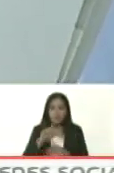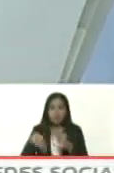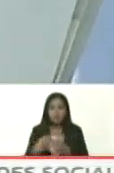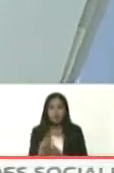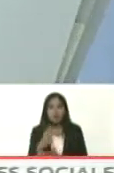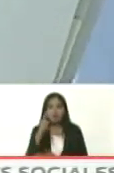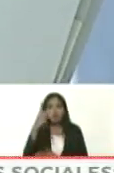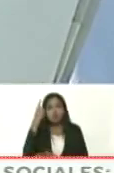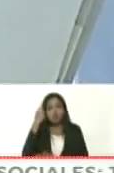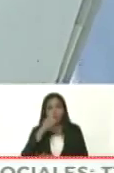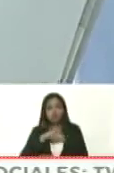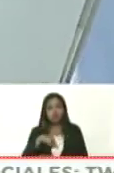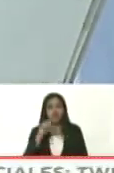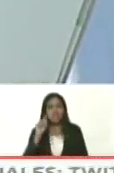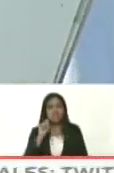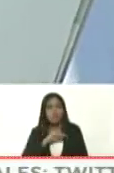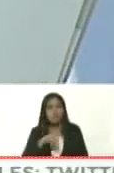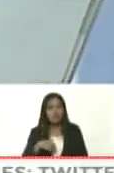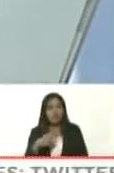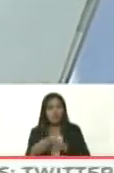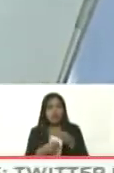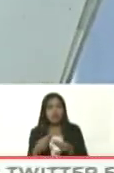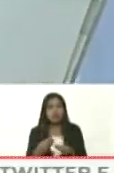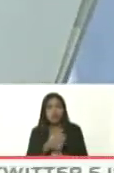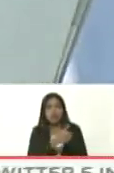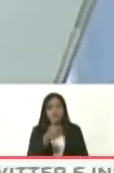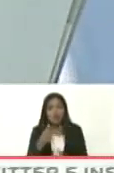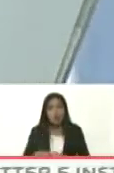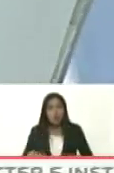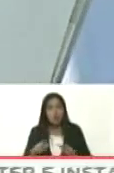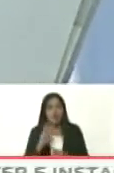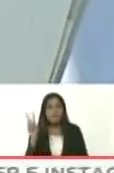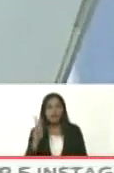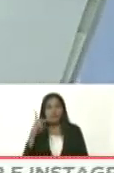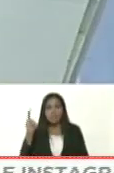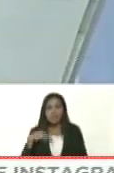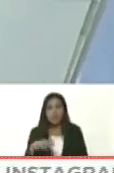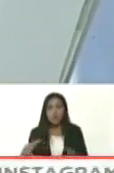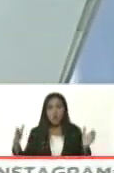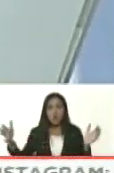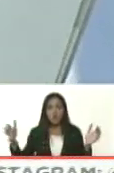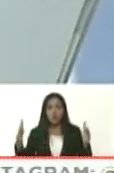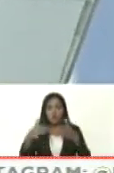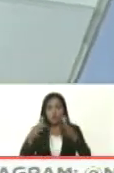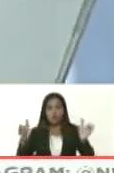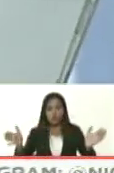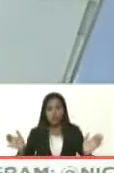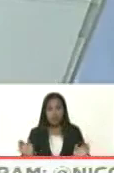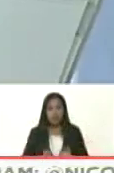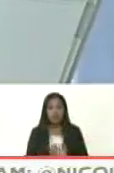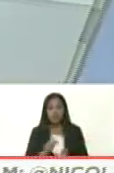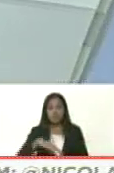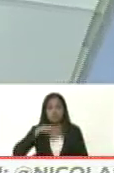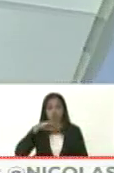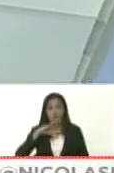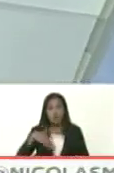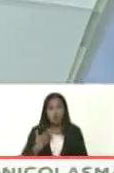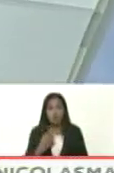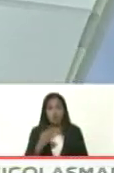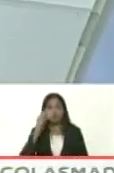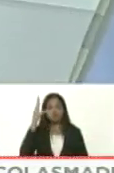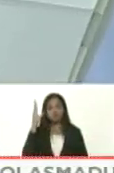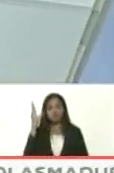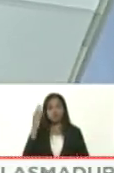48 horas. ¿Qué necesitas para que cada hogar de Venezuela tenga un tanque suficientemente capaz